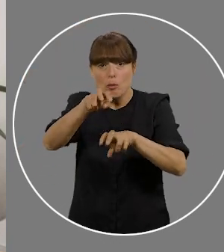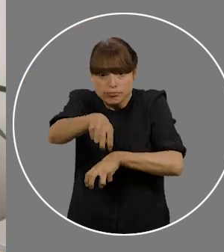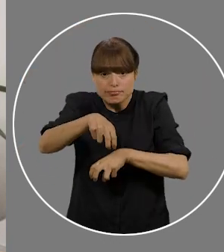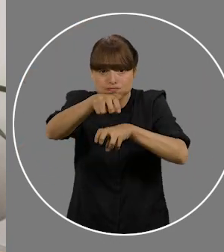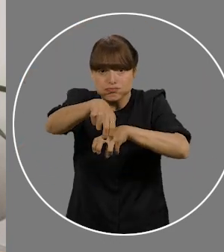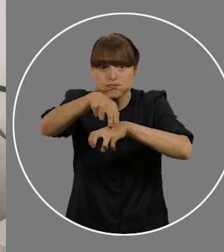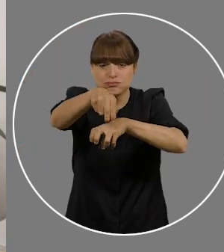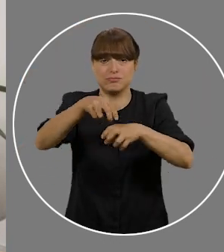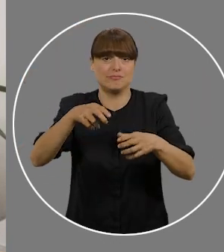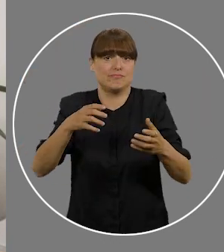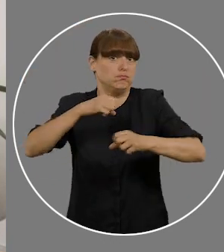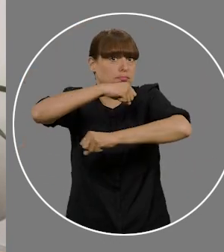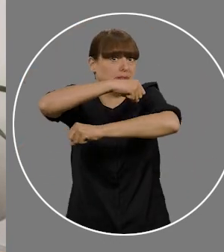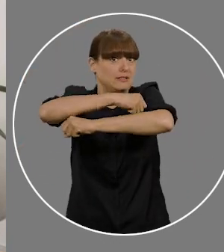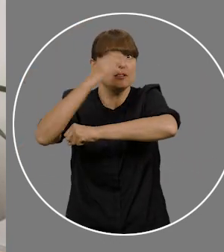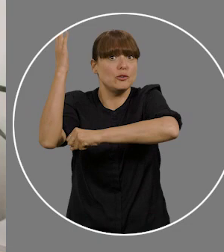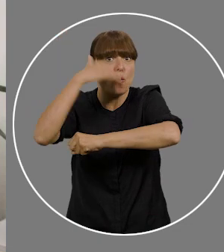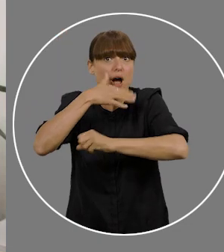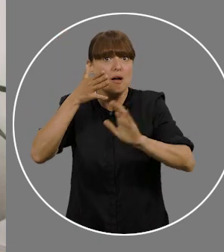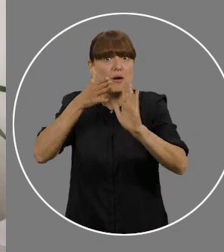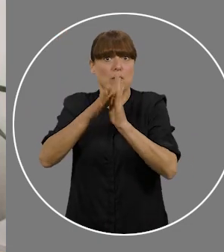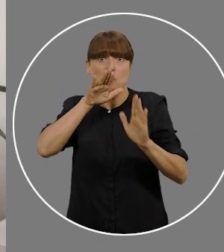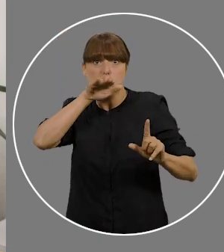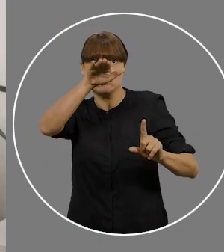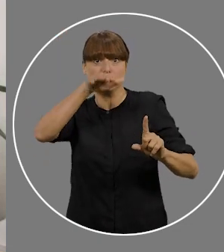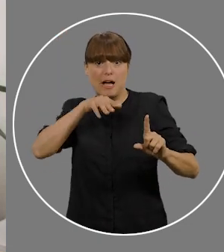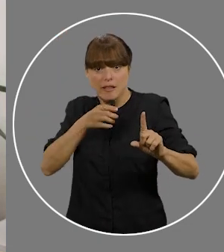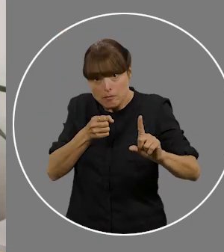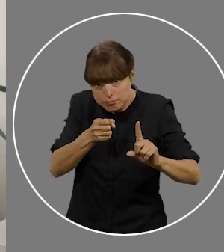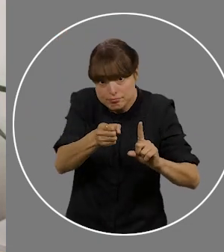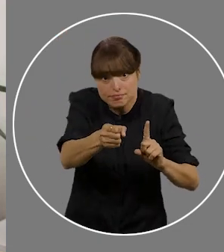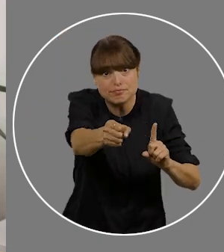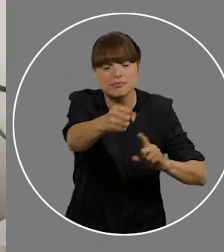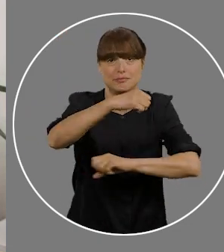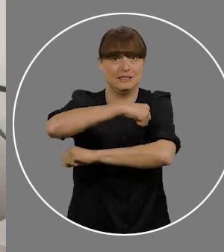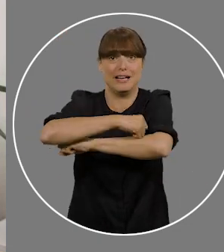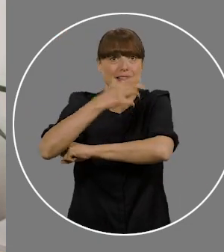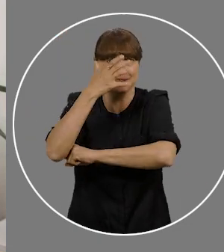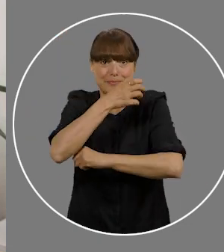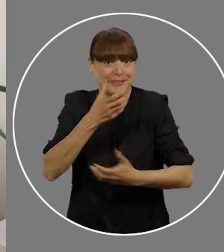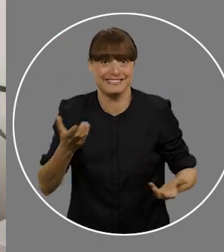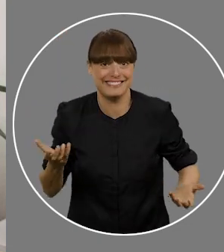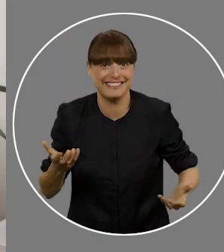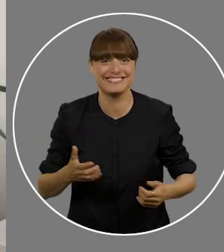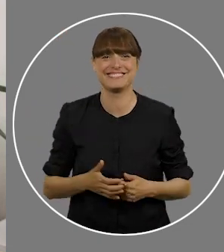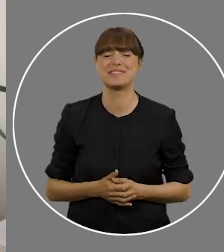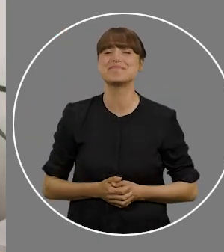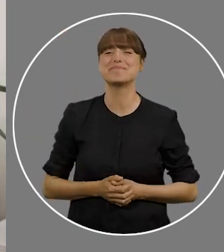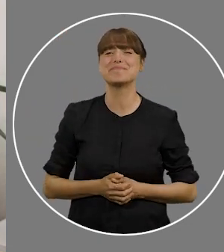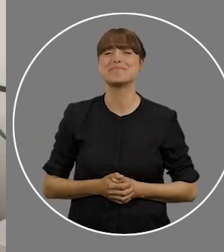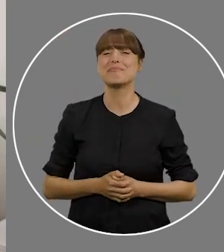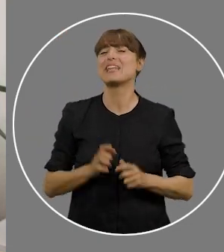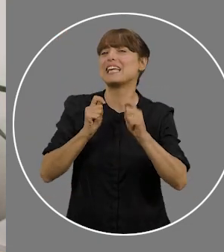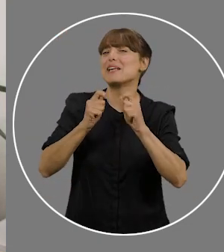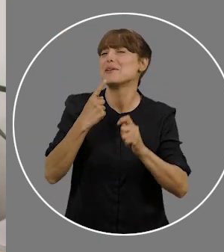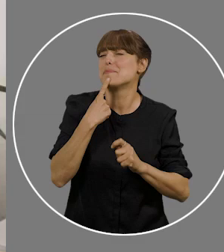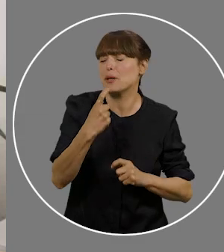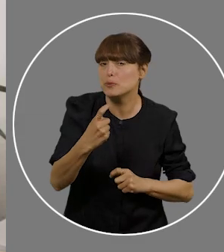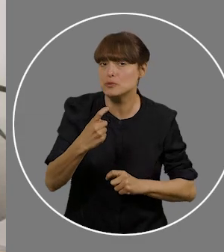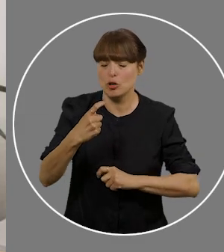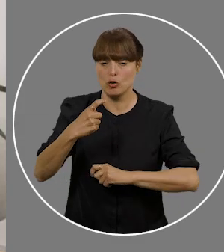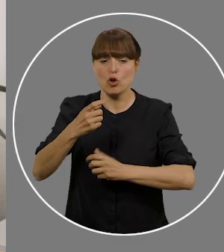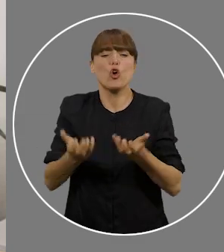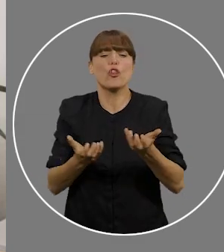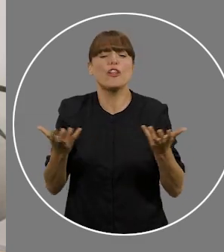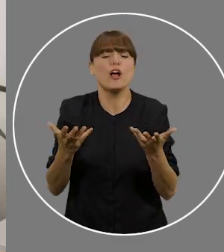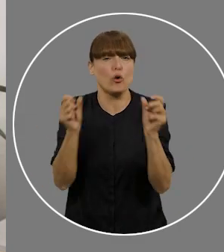ventanas porque era el agujero y ya está. Sí. ¿Y la cocina era como una repisa y encima sí.